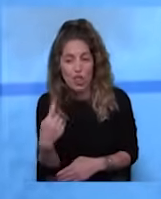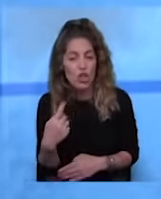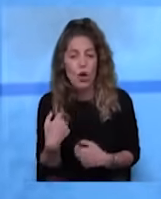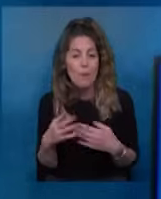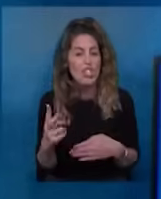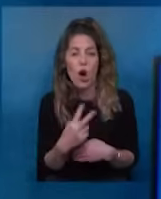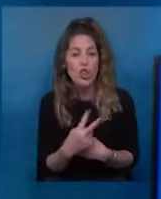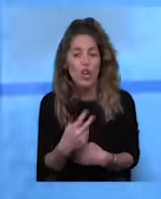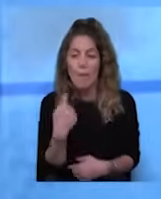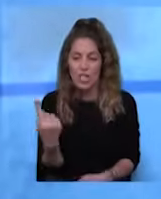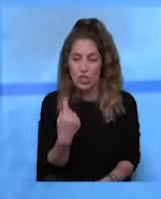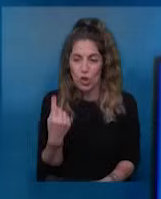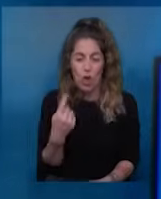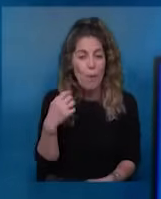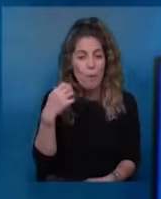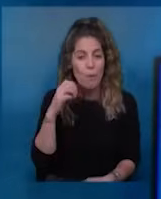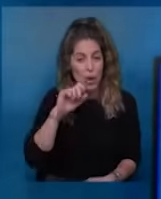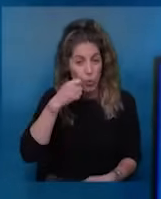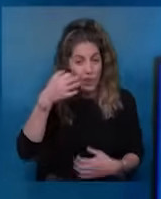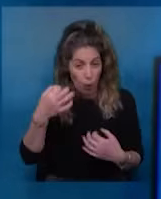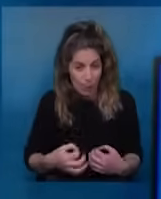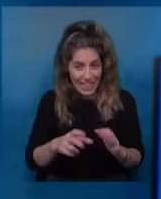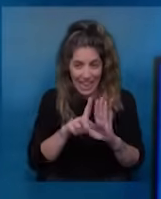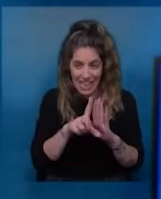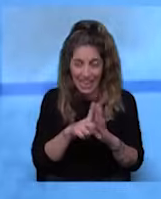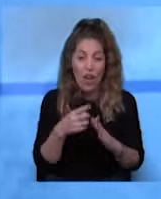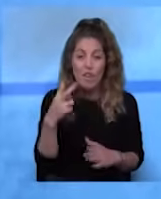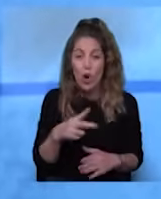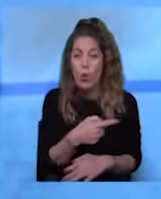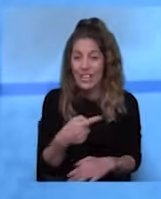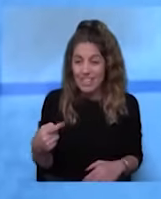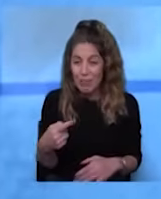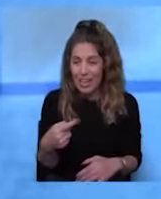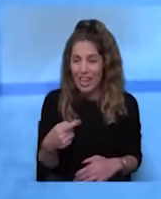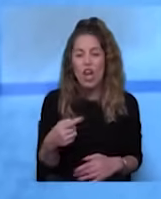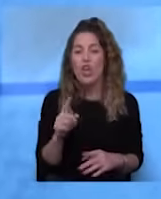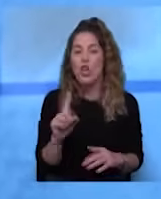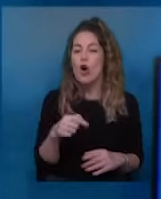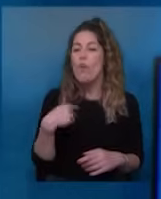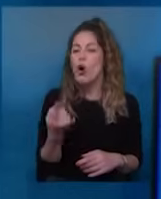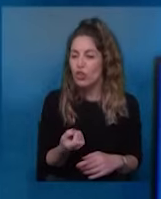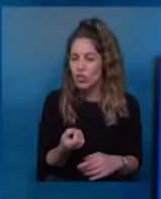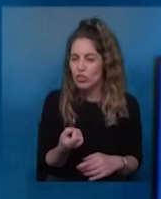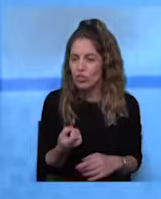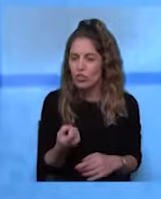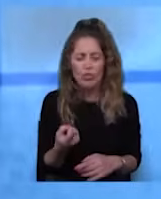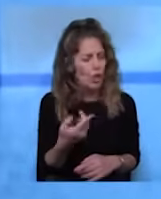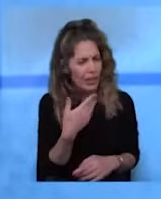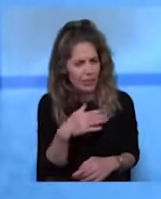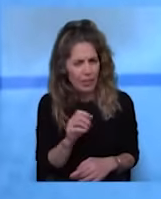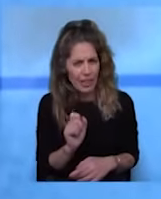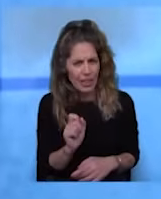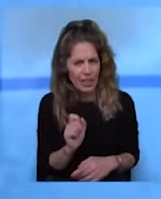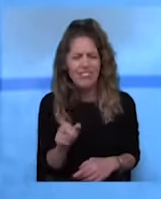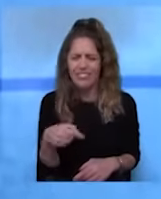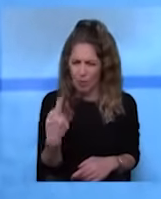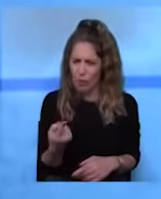solo solito me gusta cumplir la ley qué bien Bueno veo que fue una semana muy ina no como otros Wilmar perdón y pero para quién fue esa no entendí no después